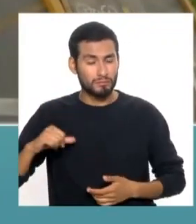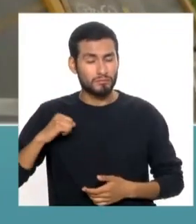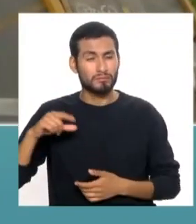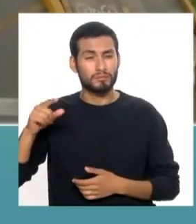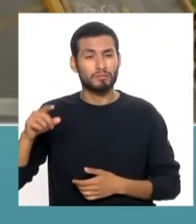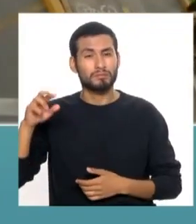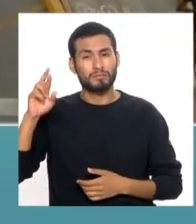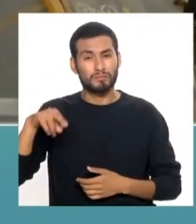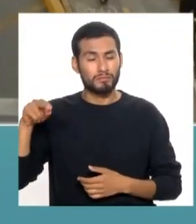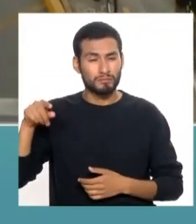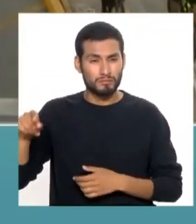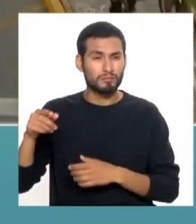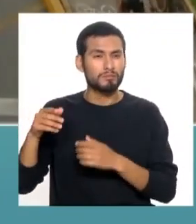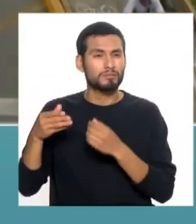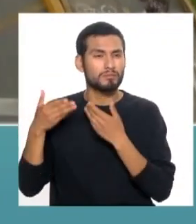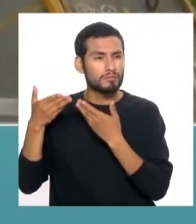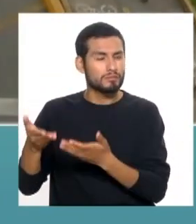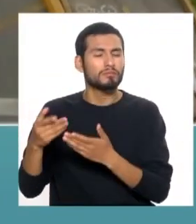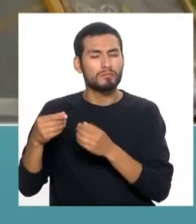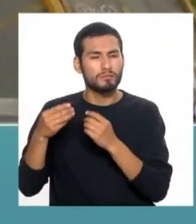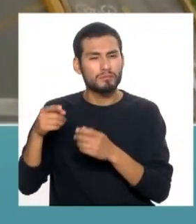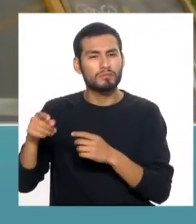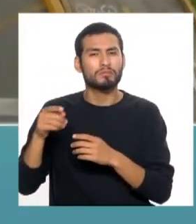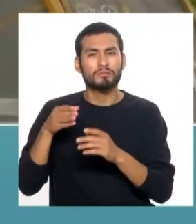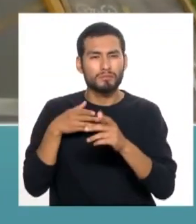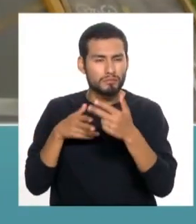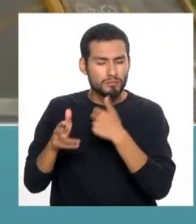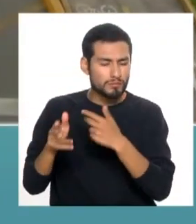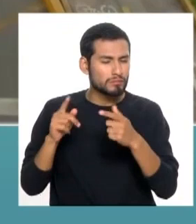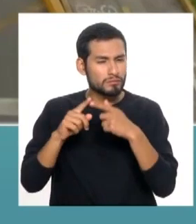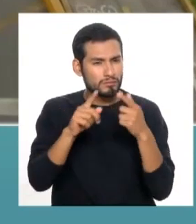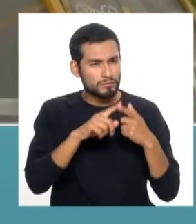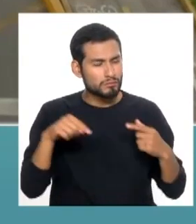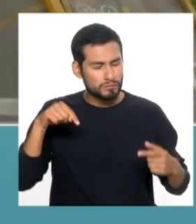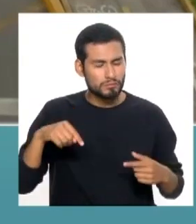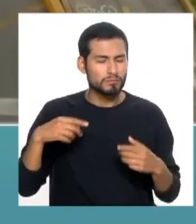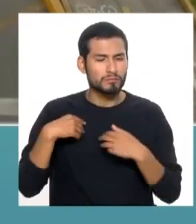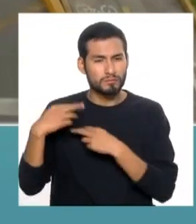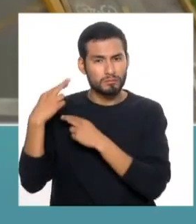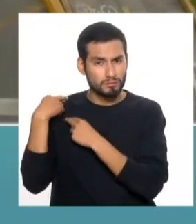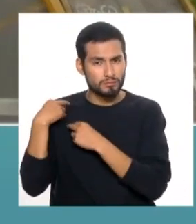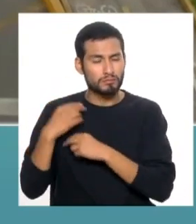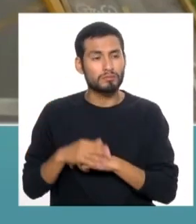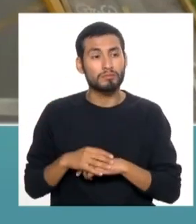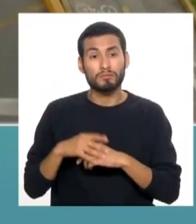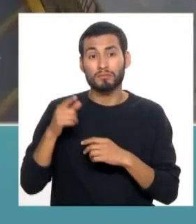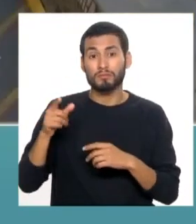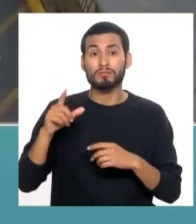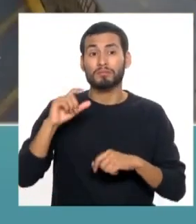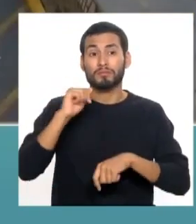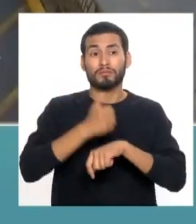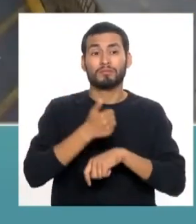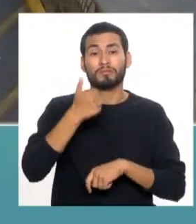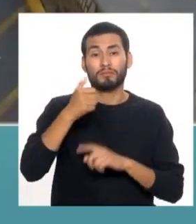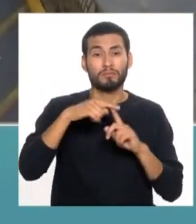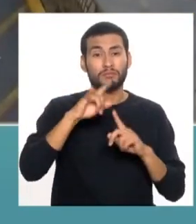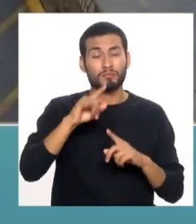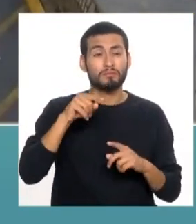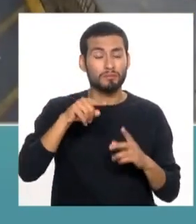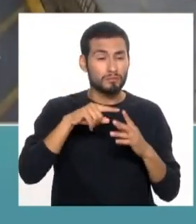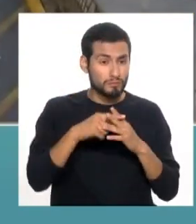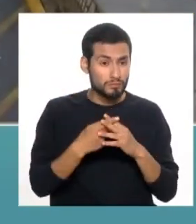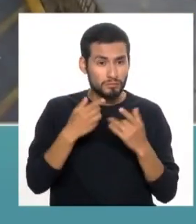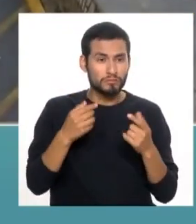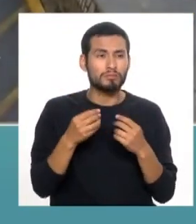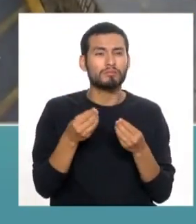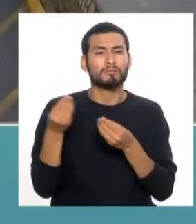Rimas, recordamos que era la que daba las concesiones de las rutas, la que tenía todas las responsabilidades. Cuando se creó la ATU hace unos pocos años, es que ya